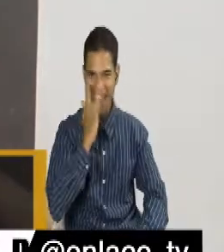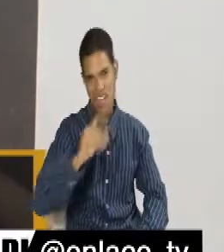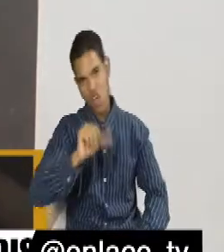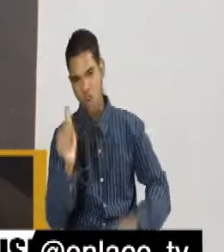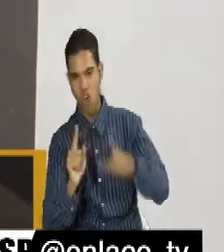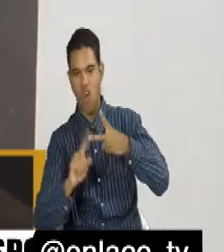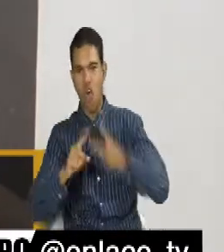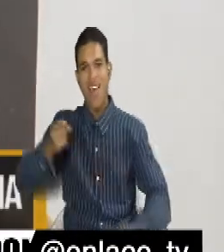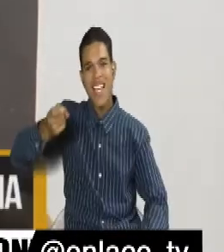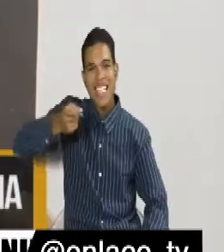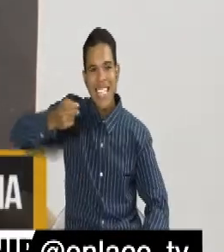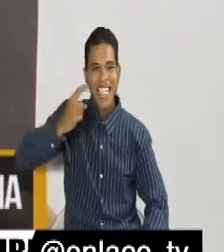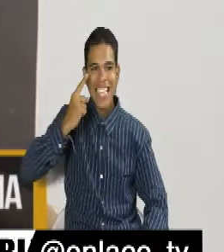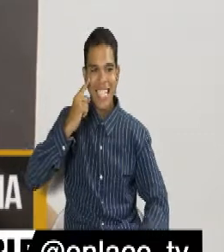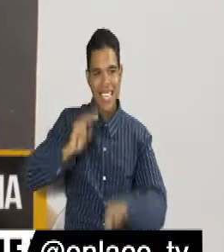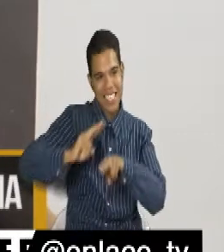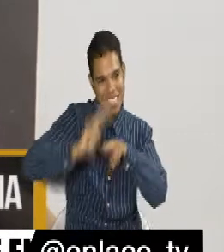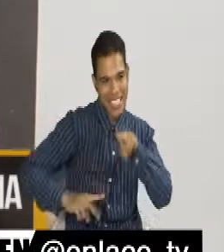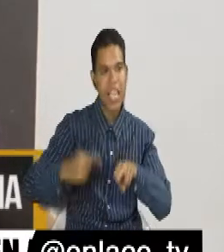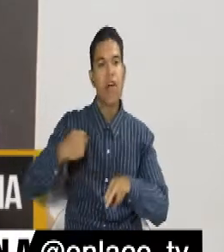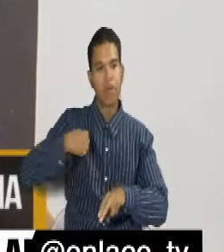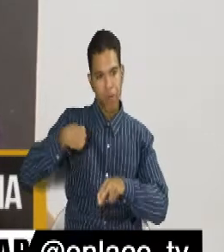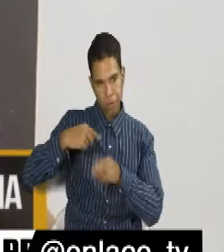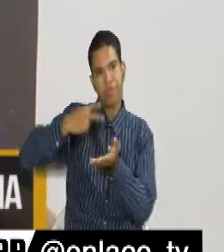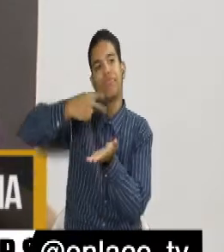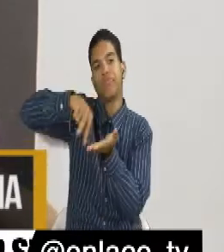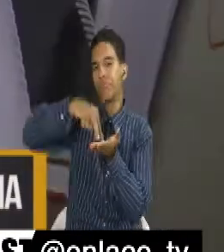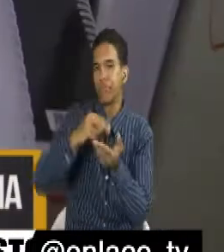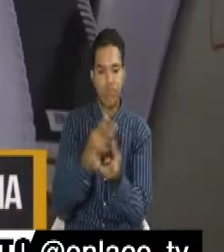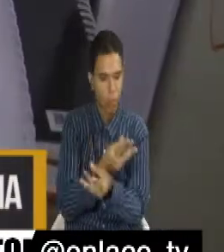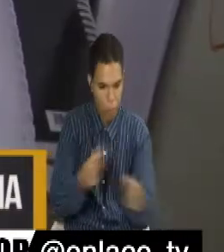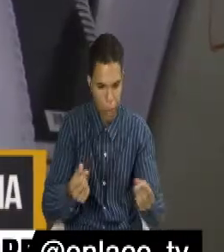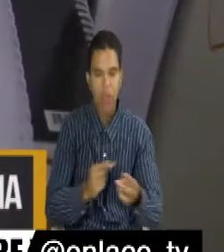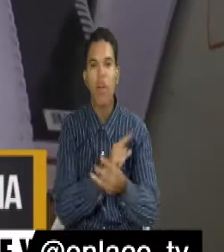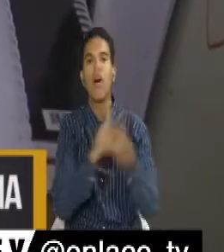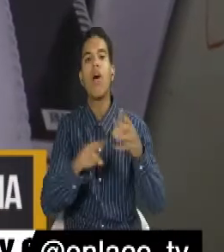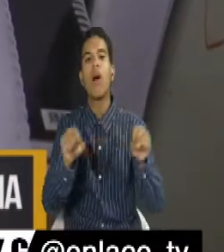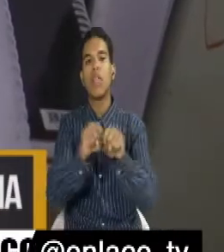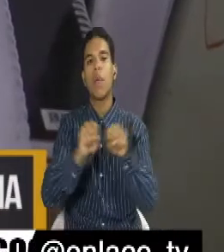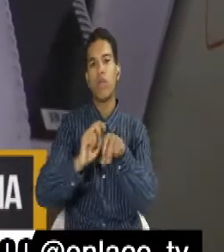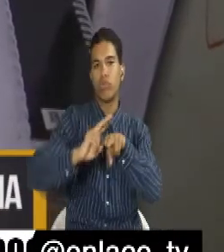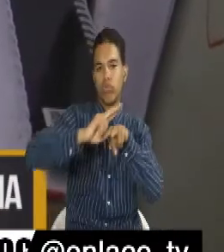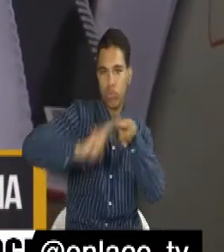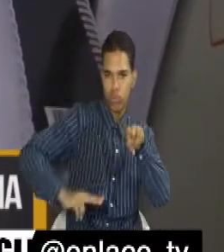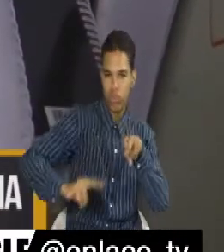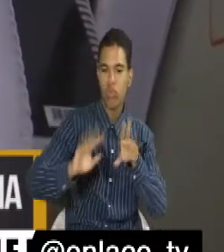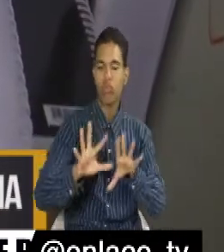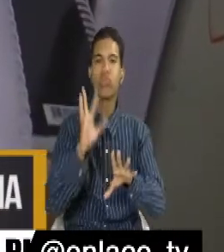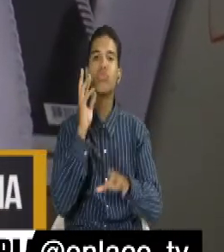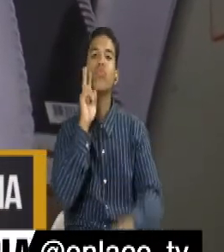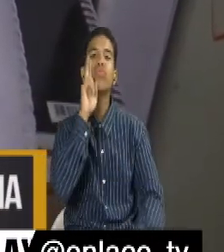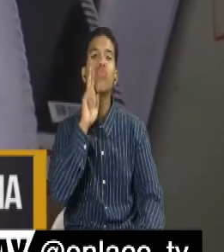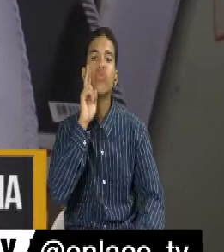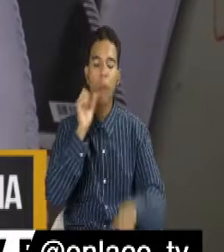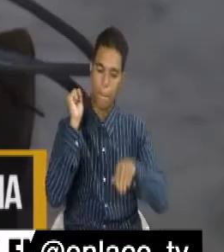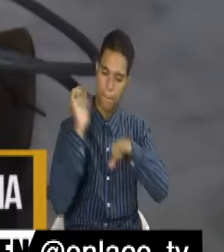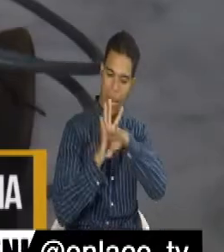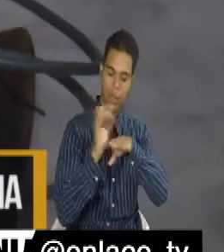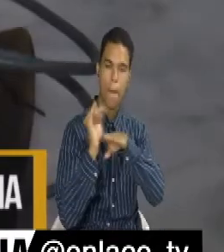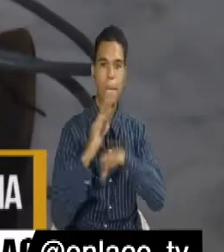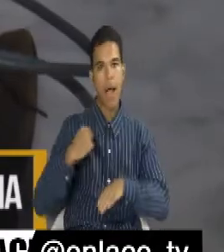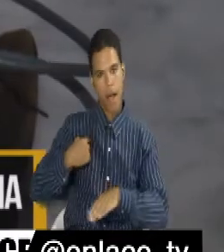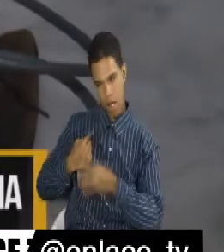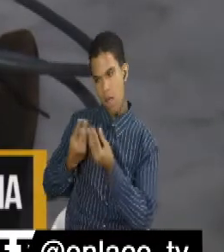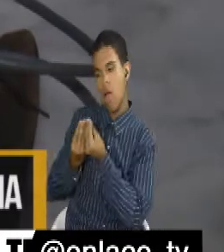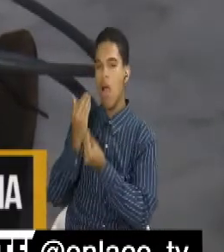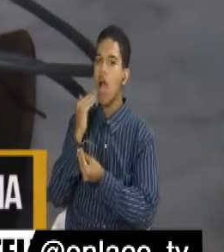los del entrenamiento mío para bailar. No encontramos unos Adidas rosados con estampados, que es de mi mujer, dos Crocs,